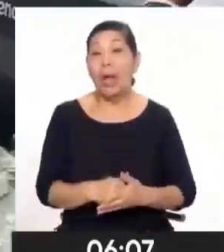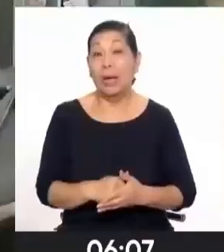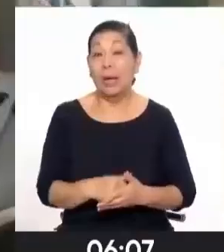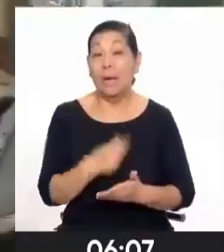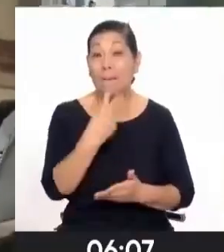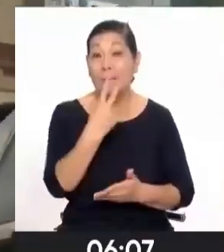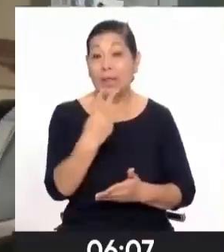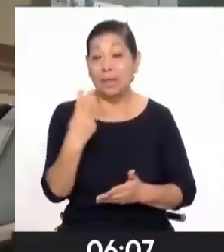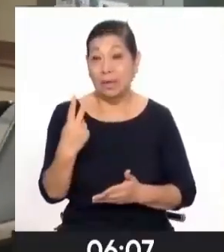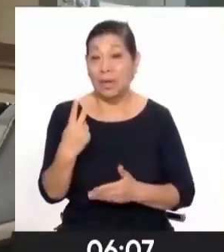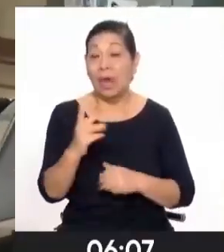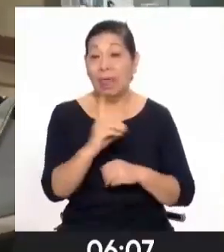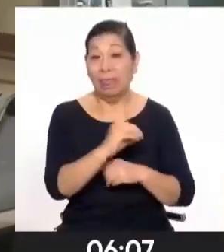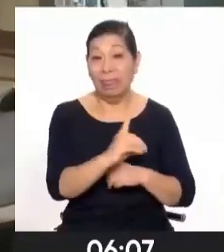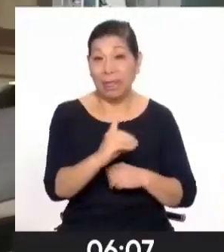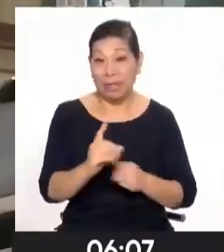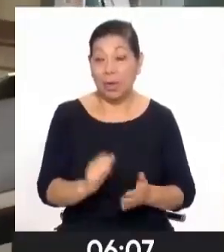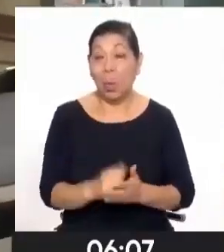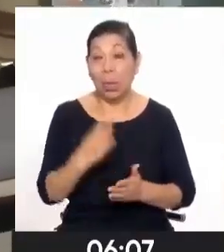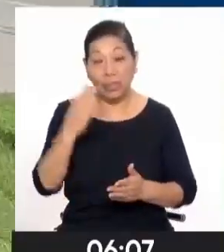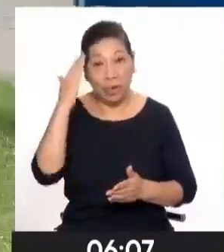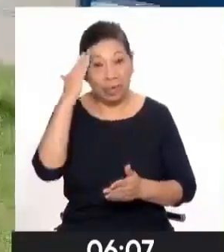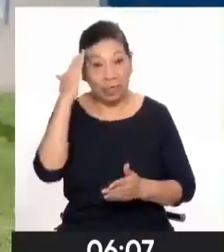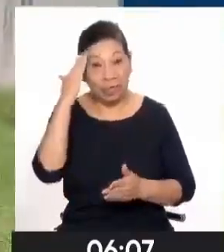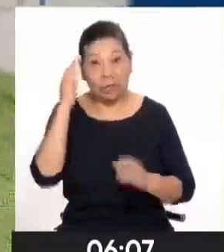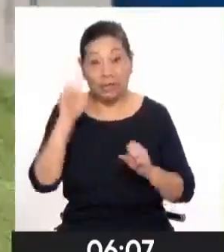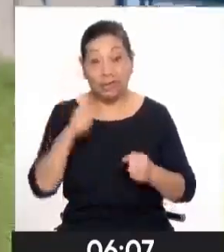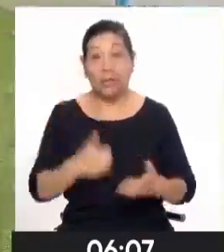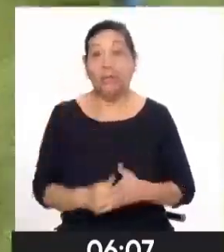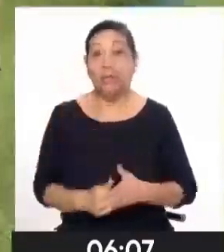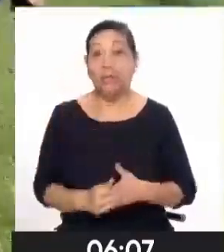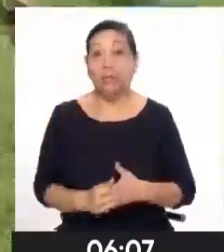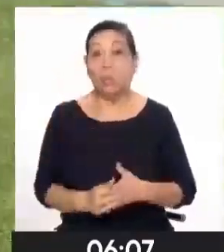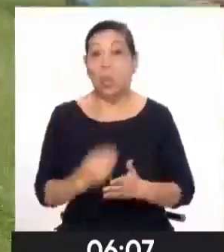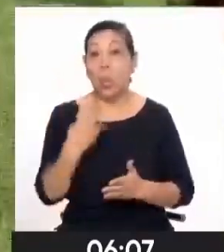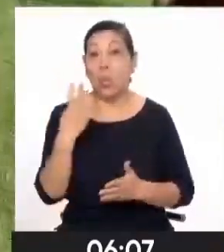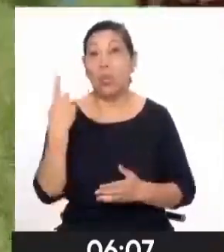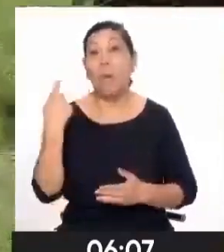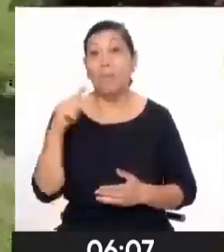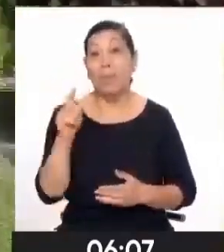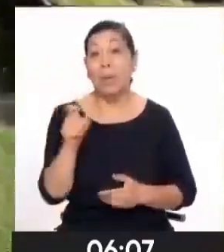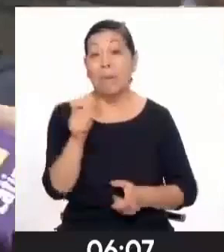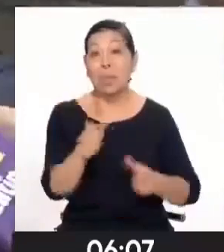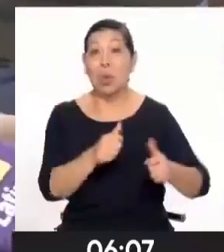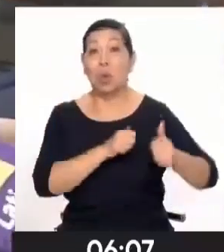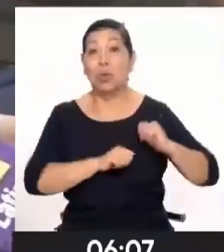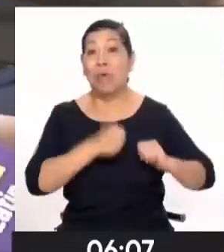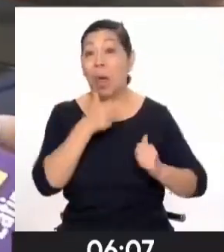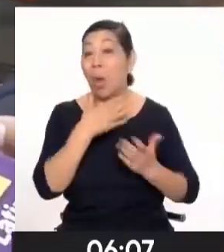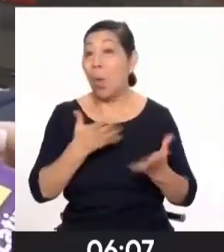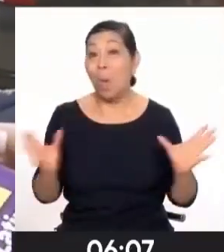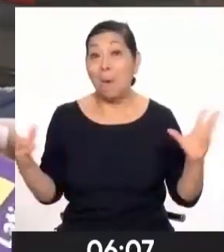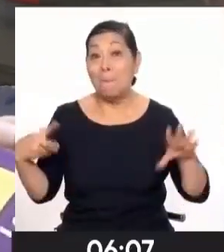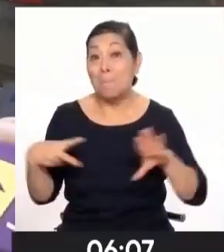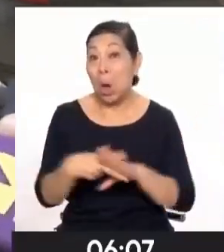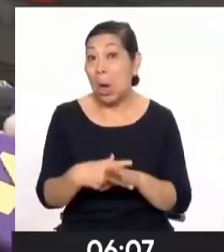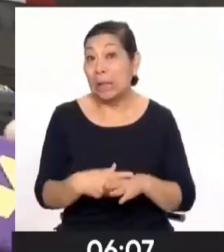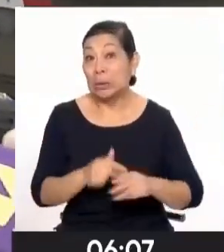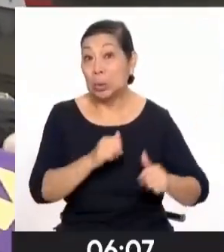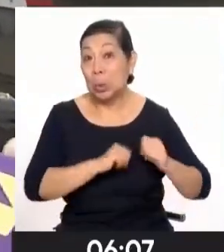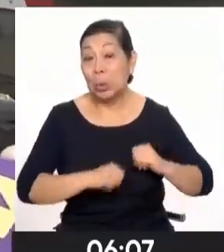en 22 distritos de Lima por cuatro días que afectaría casi cuatro millones de ciudadanos vamos a verificar